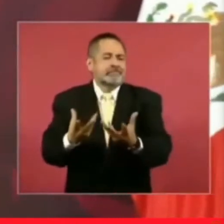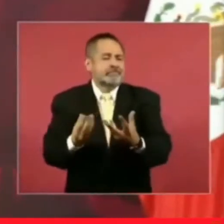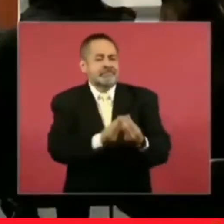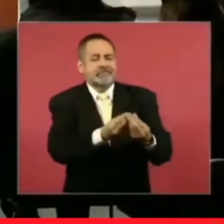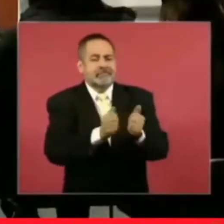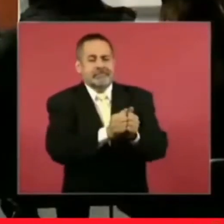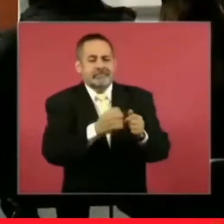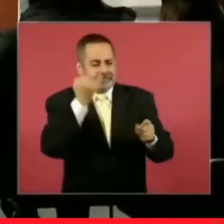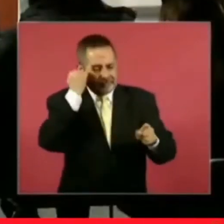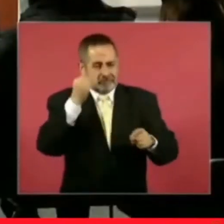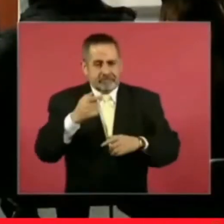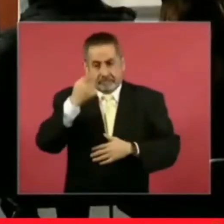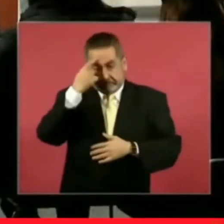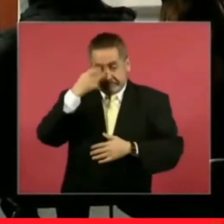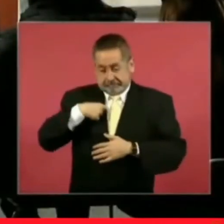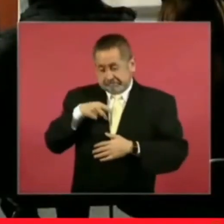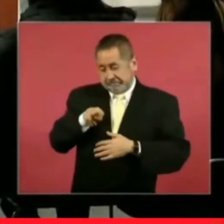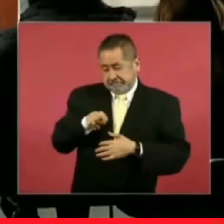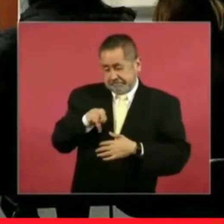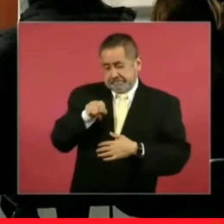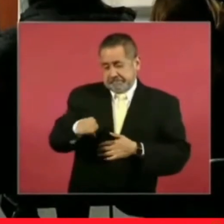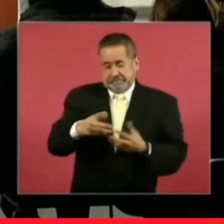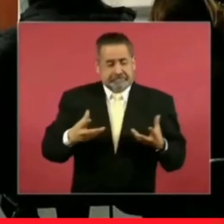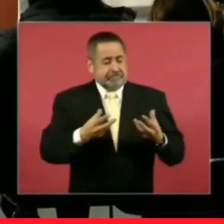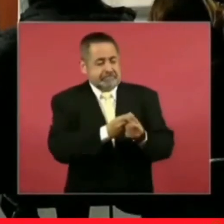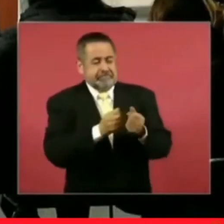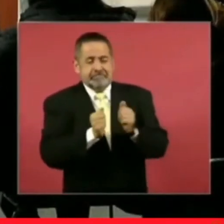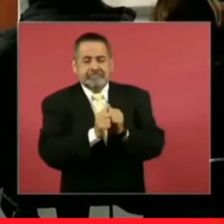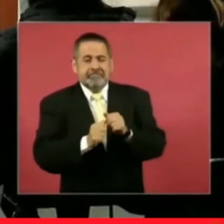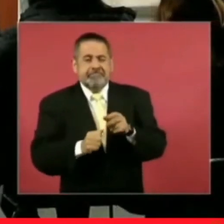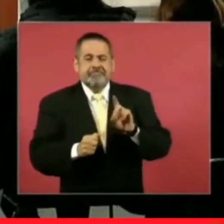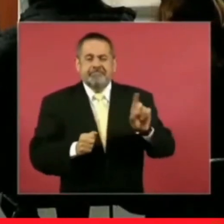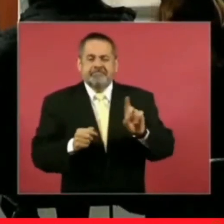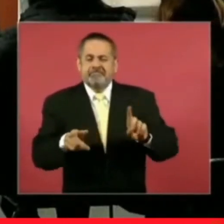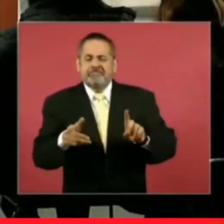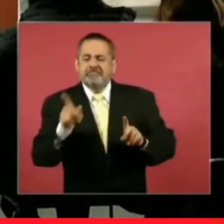para mí conservadora y de derecha.